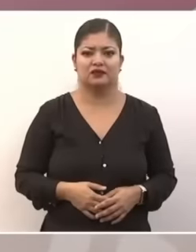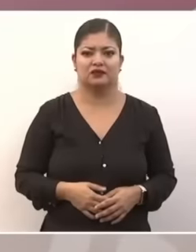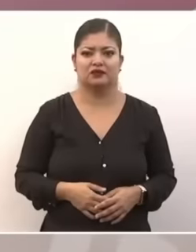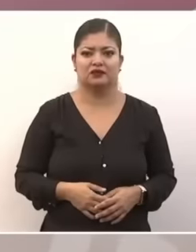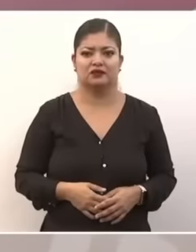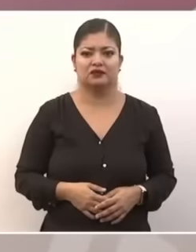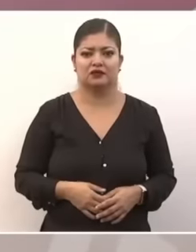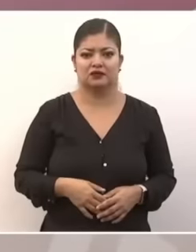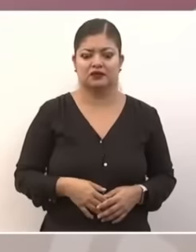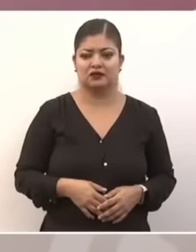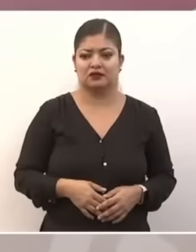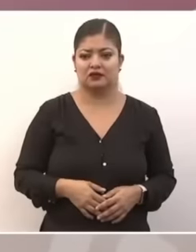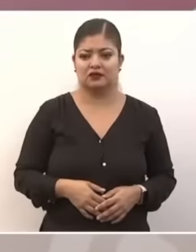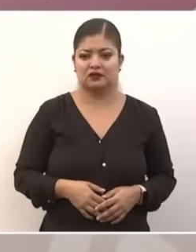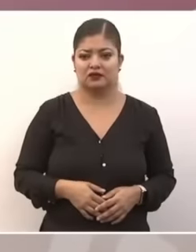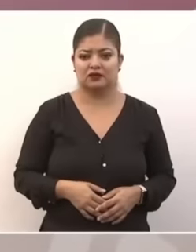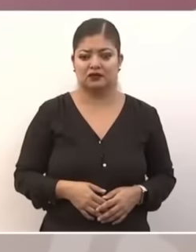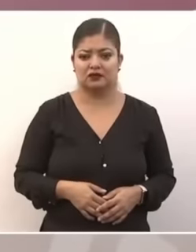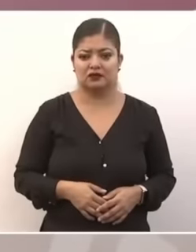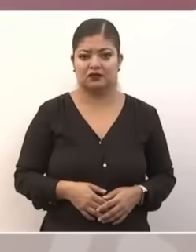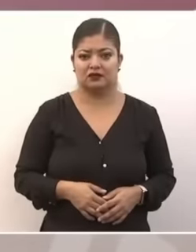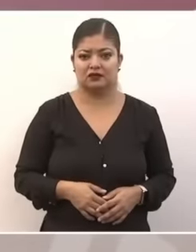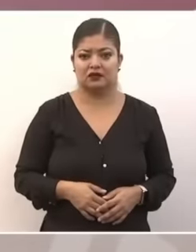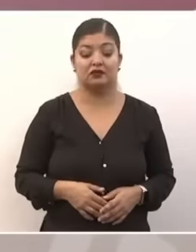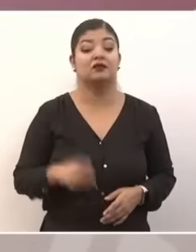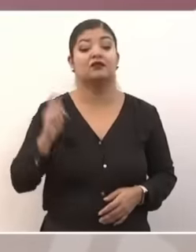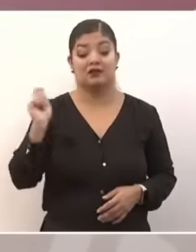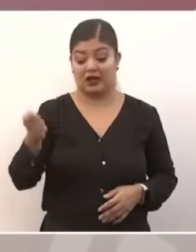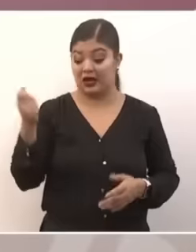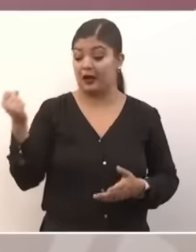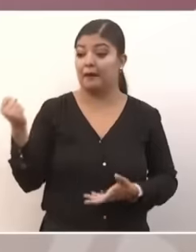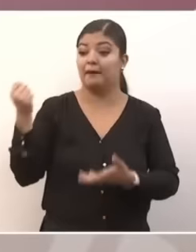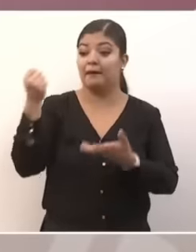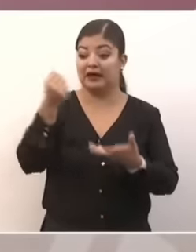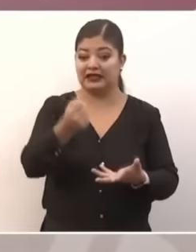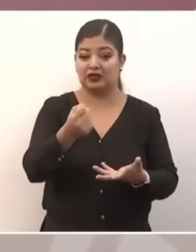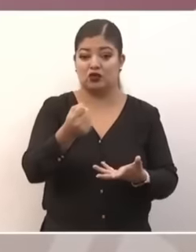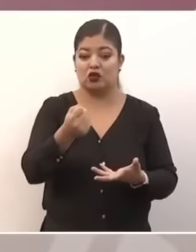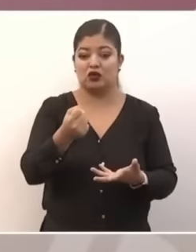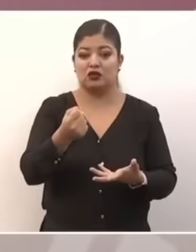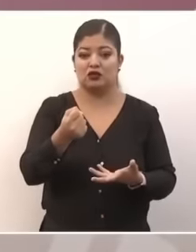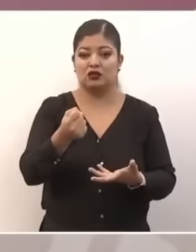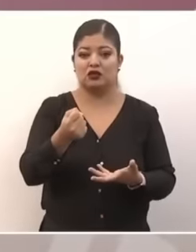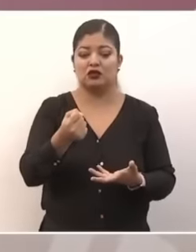Y hay que cuidar el presupuesto público.